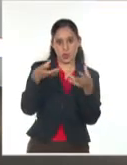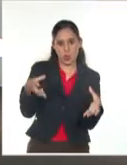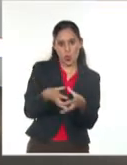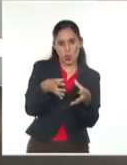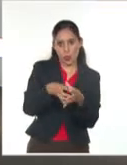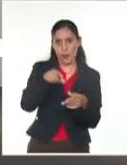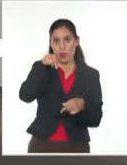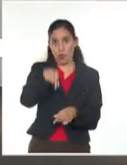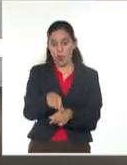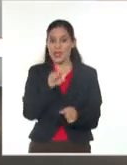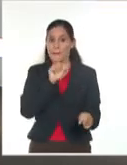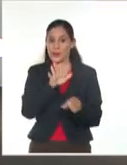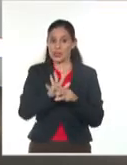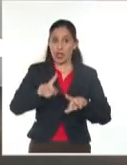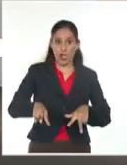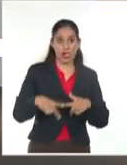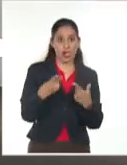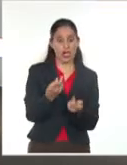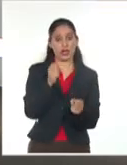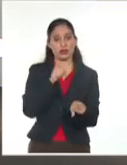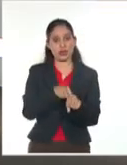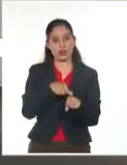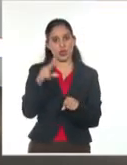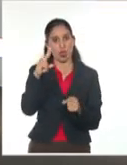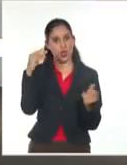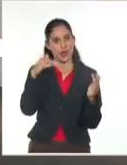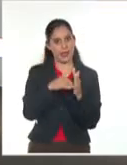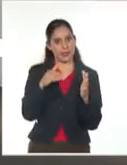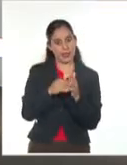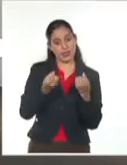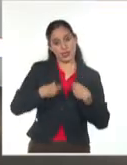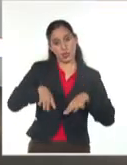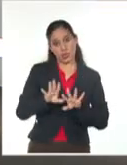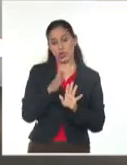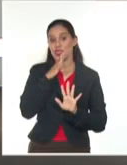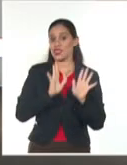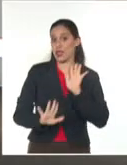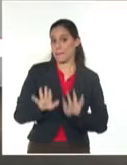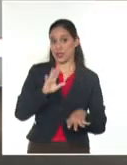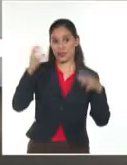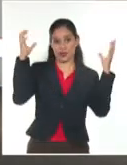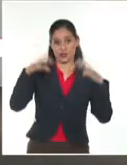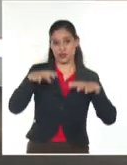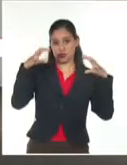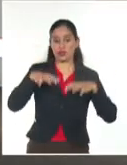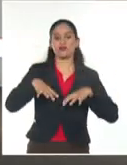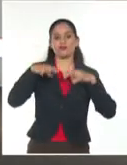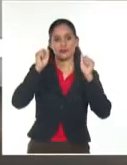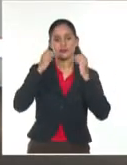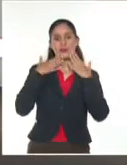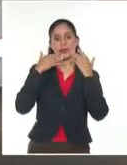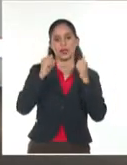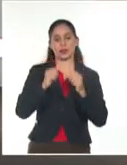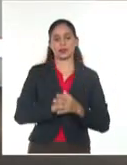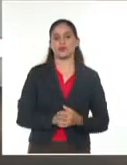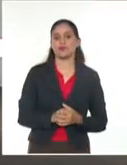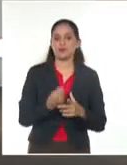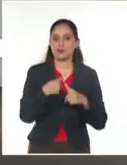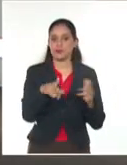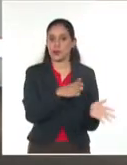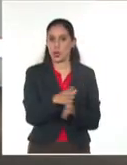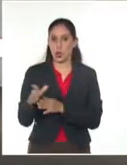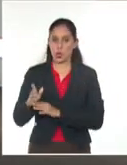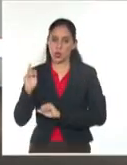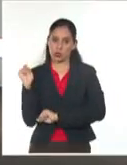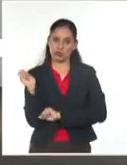de hoy iniciará a las 2 de la tarde, por supuesto, si las condiciones meteorológicas lo permiten. Y a propósito de la campaña beisbolera, uno de los